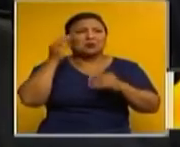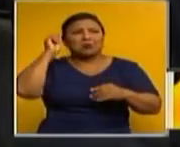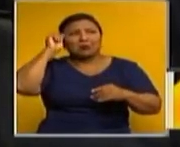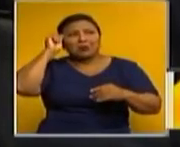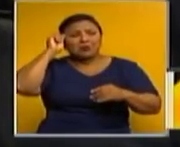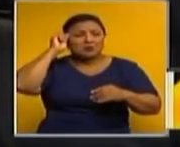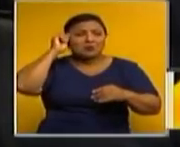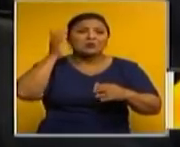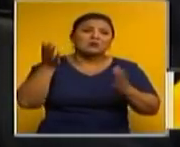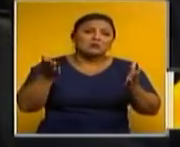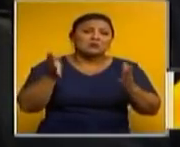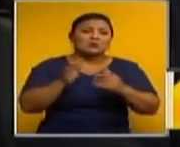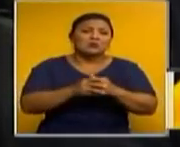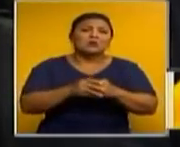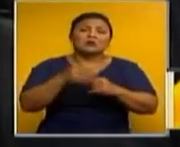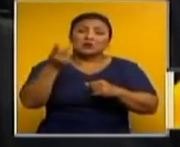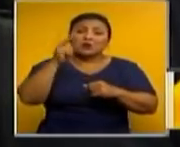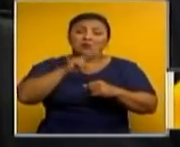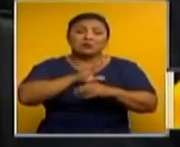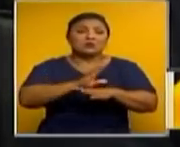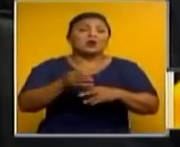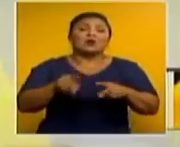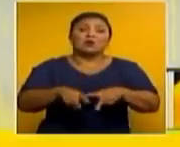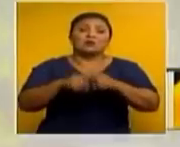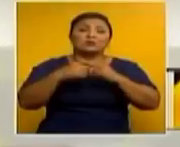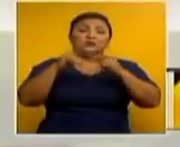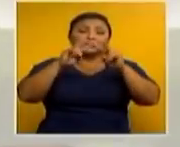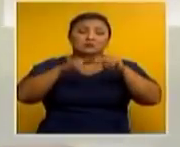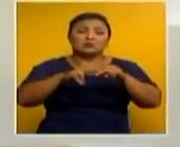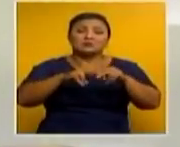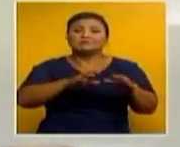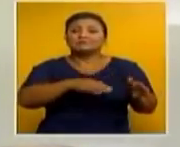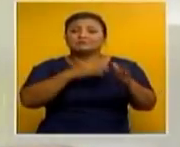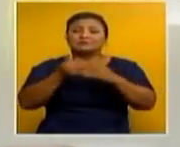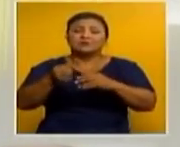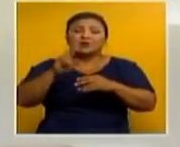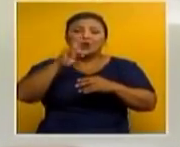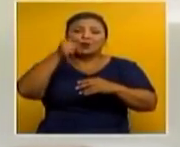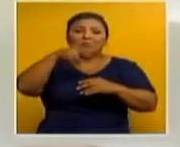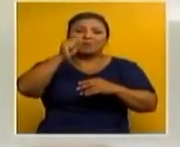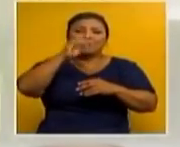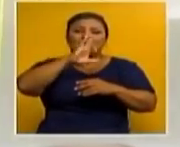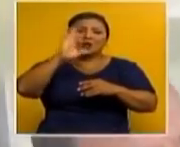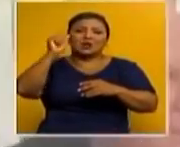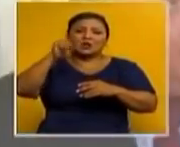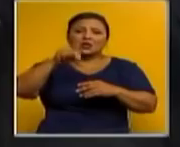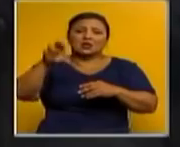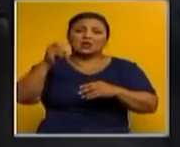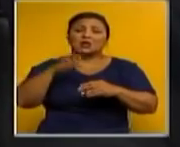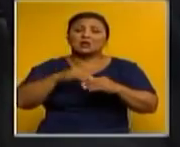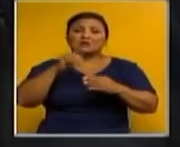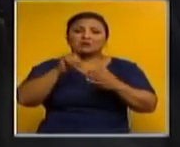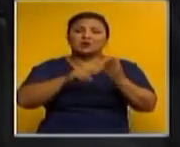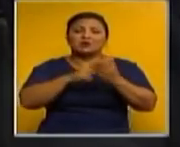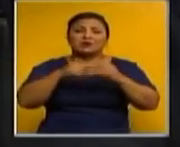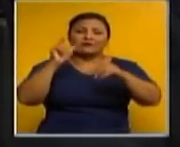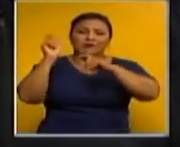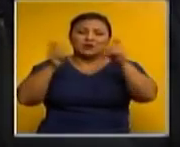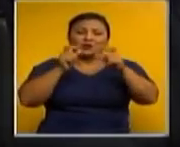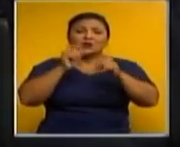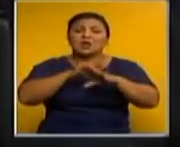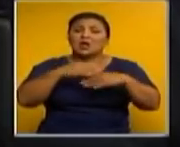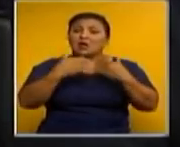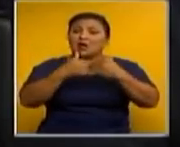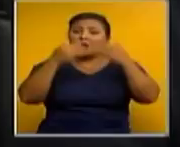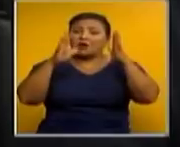recuerdo, y se abrió ya una investigación. Ricardo Patiño, prohibición fiscalización. Está abierta una